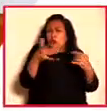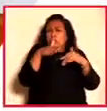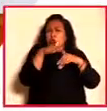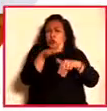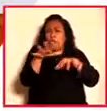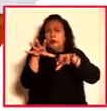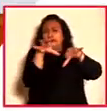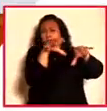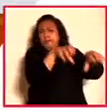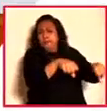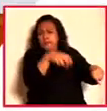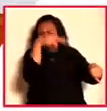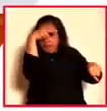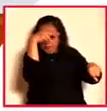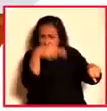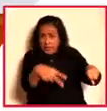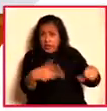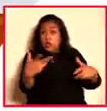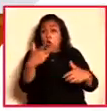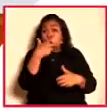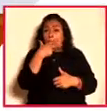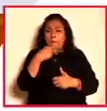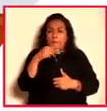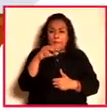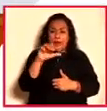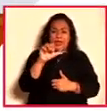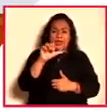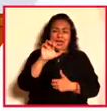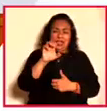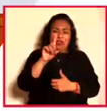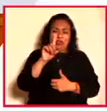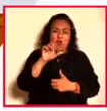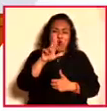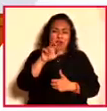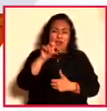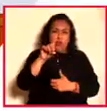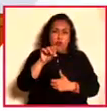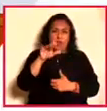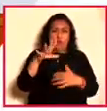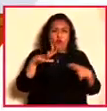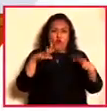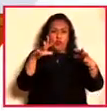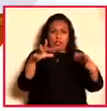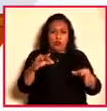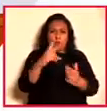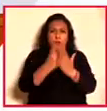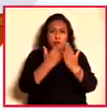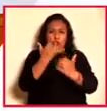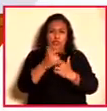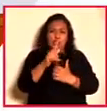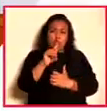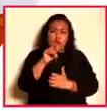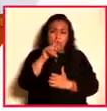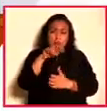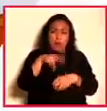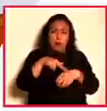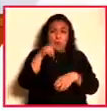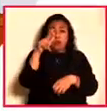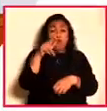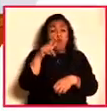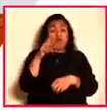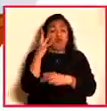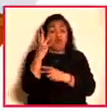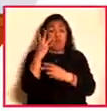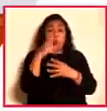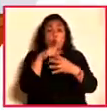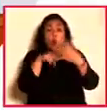de México? El arqueólogo Eduardo Matos Moctezuma, fundador del proyecto Templo Mayor, asegura que fueron cuatro las causas de la destrucción de las